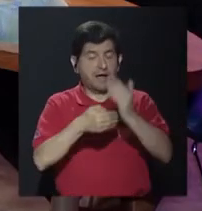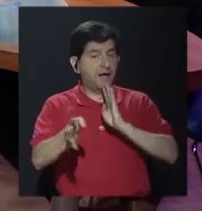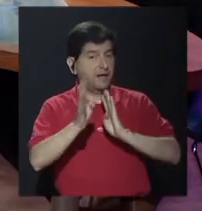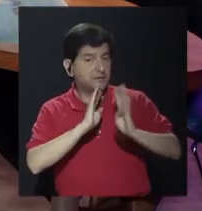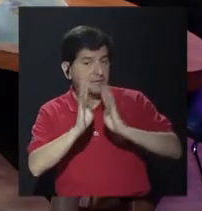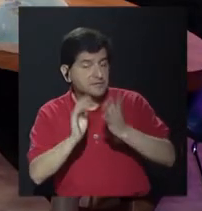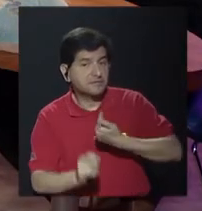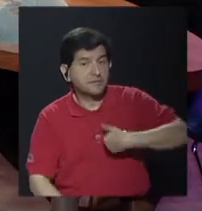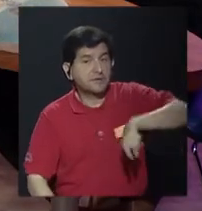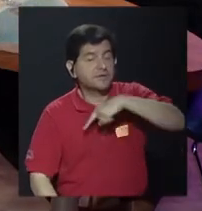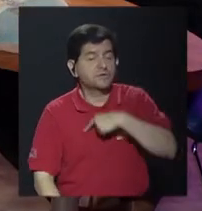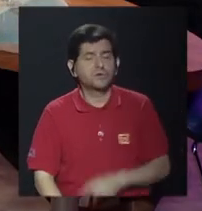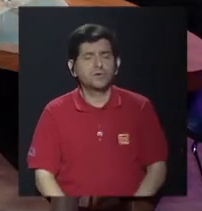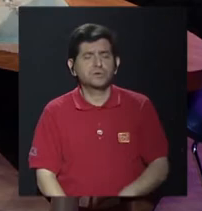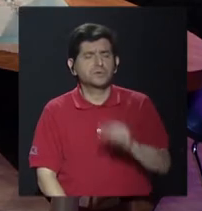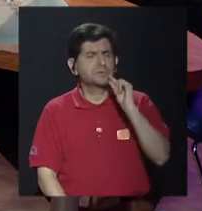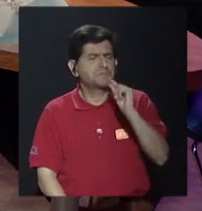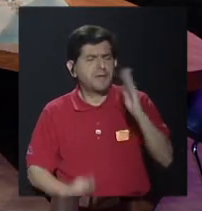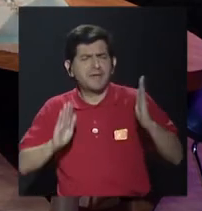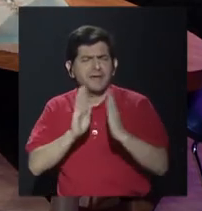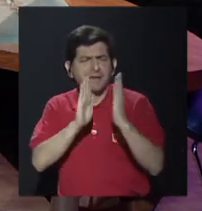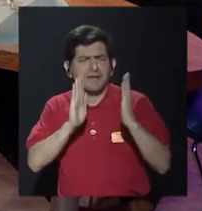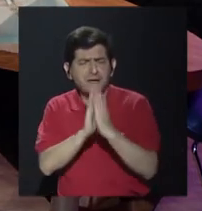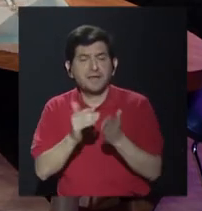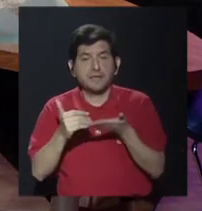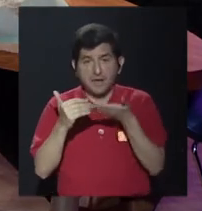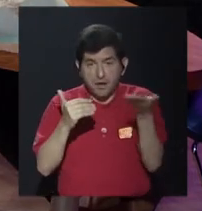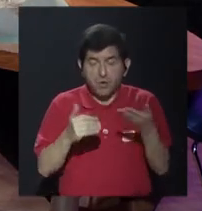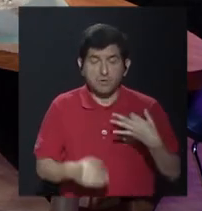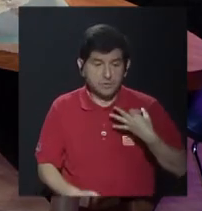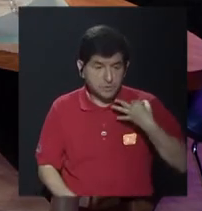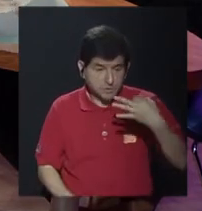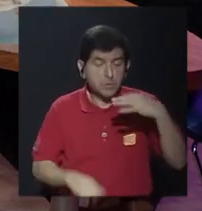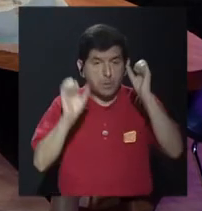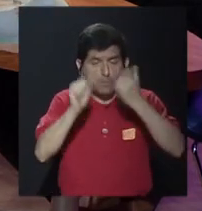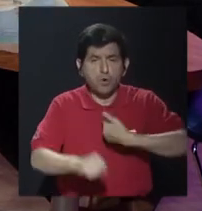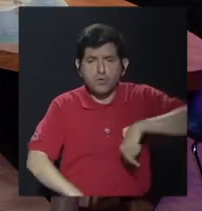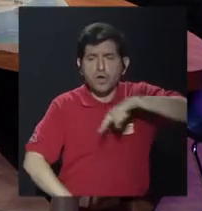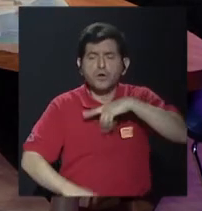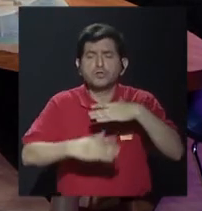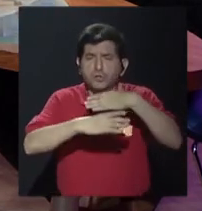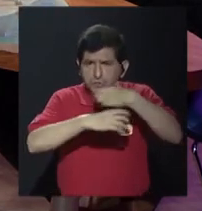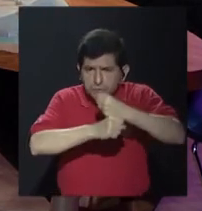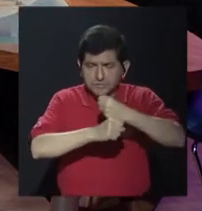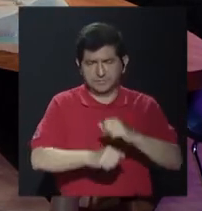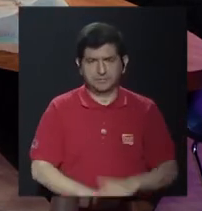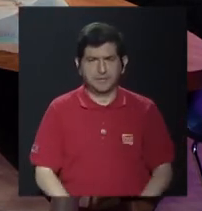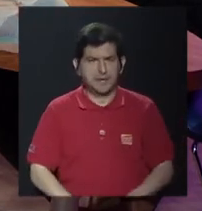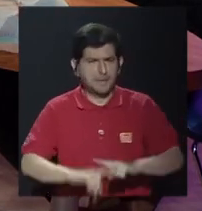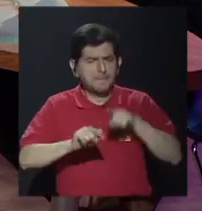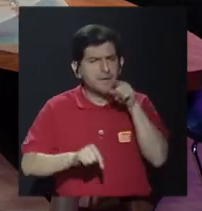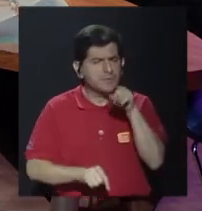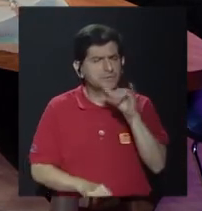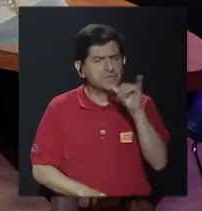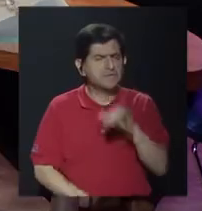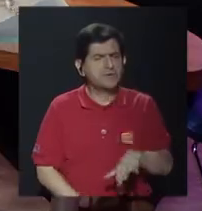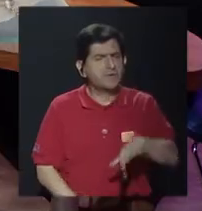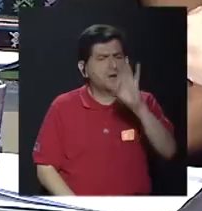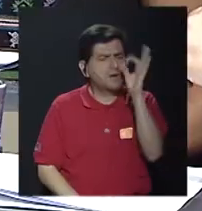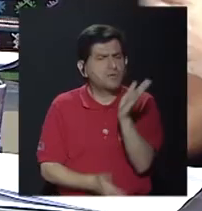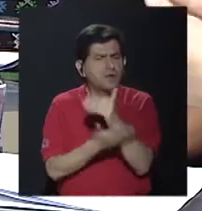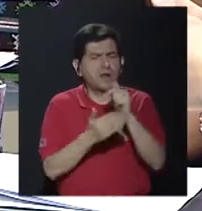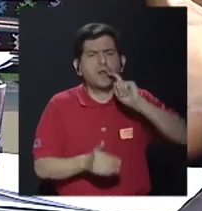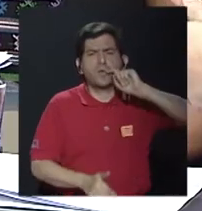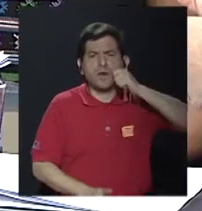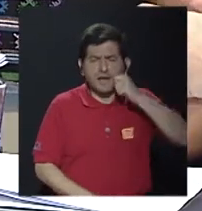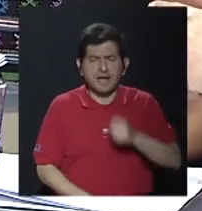hablábamos de las microresistencias, esas pequeñas cosas cotidianas que podemos ir haciendo, pero ustedes también encontraron algunas